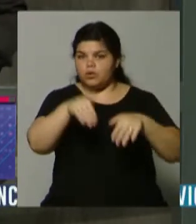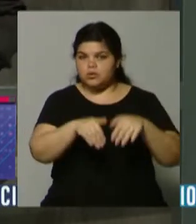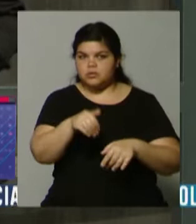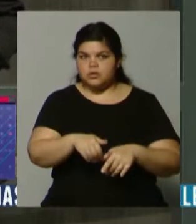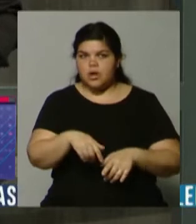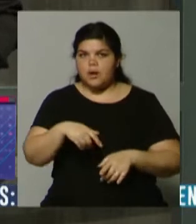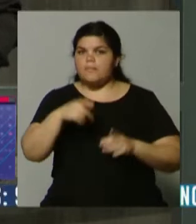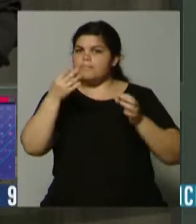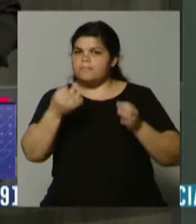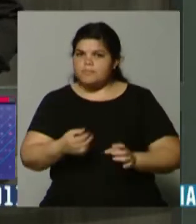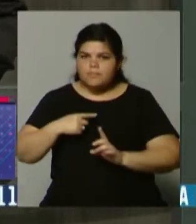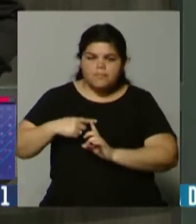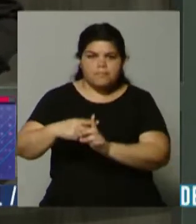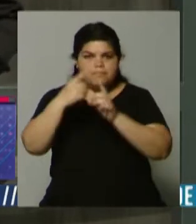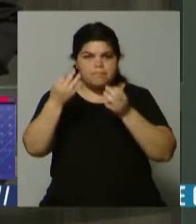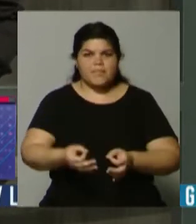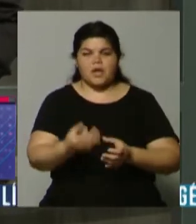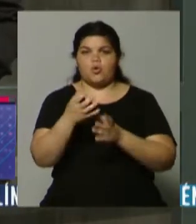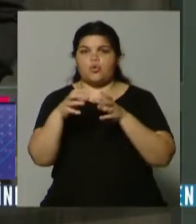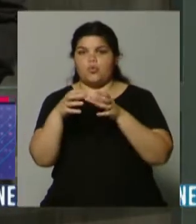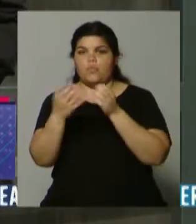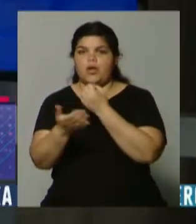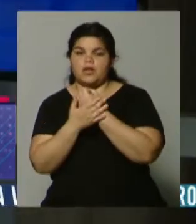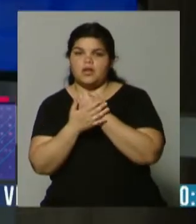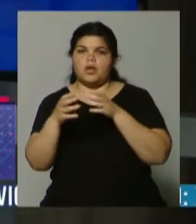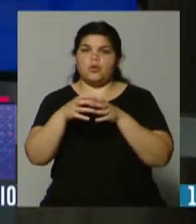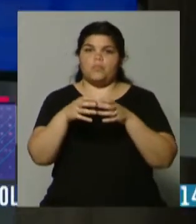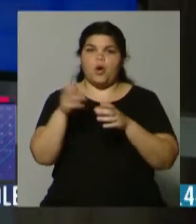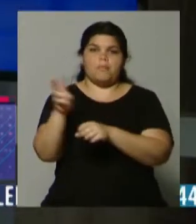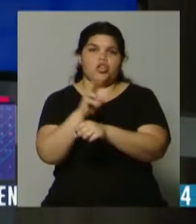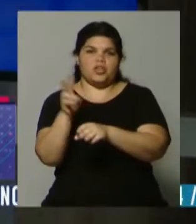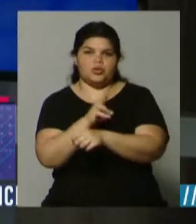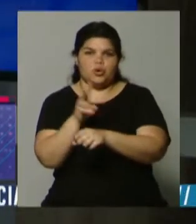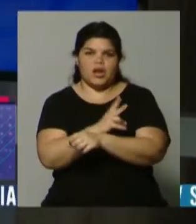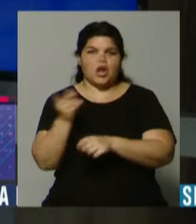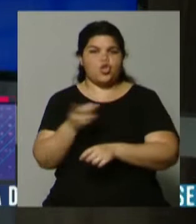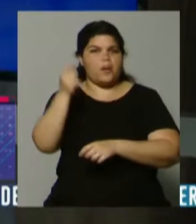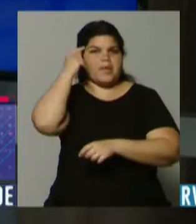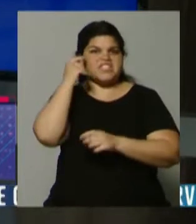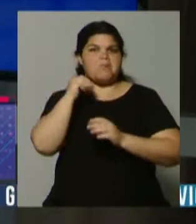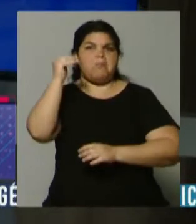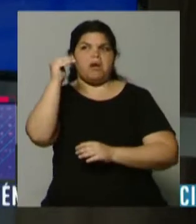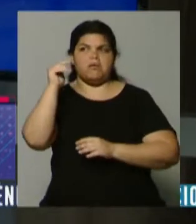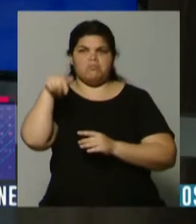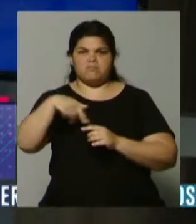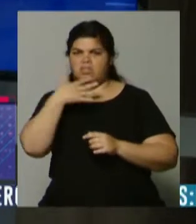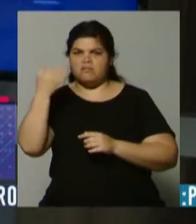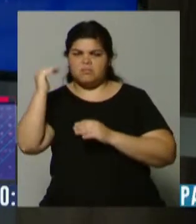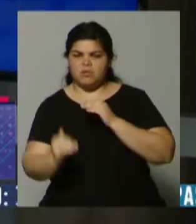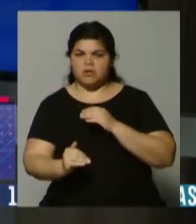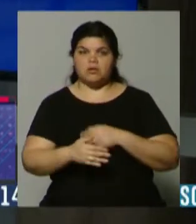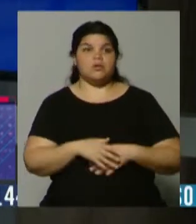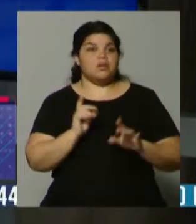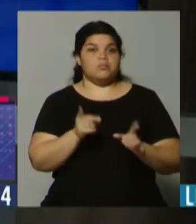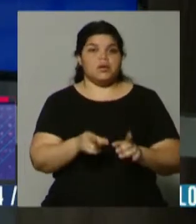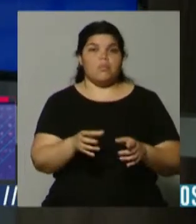como lo esperaban la izquierda y también Protectora, ¿no? Bueno, hay un problema importante en las terceras fuerzas en Mendoza. Mendoza es una